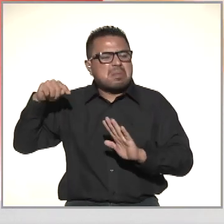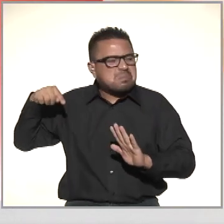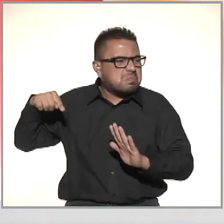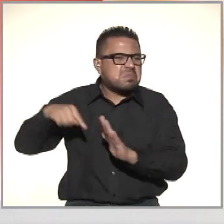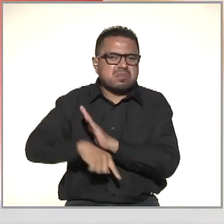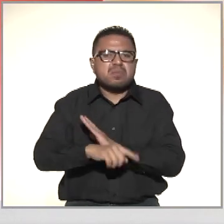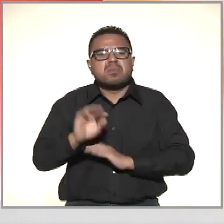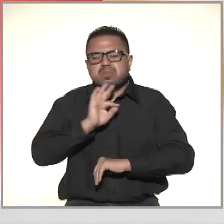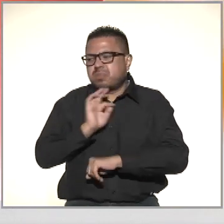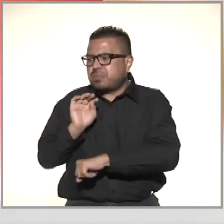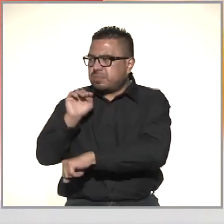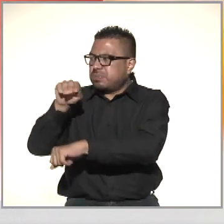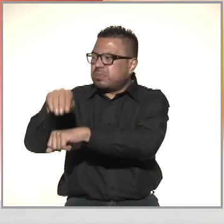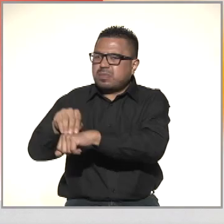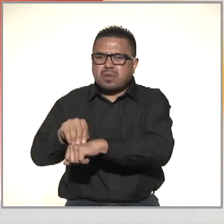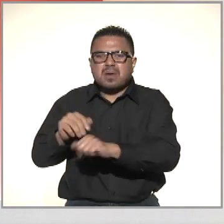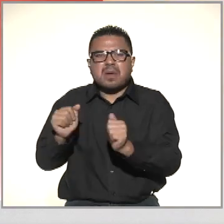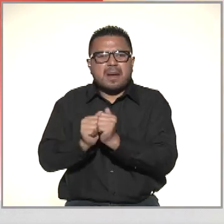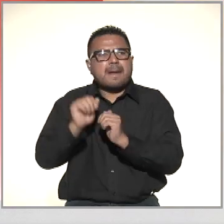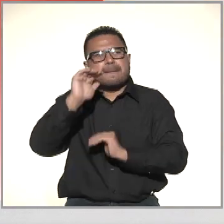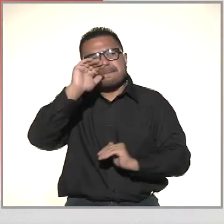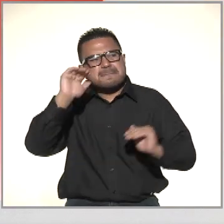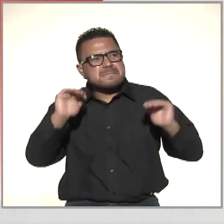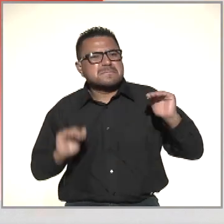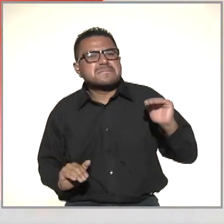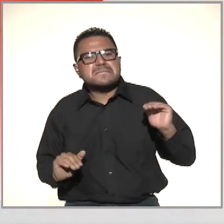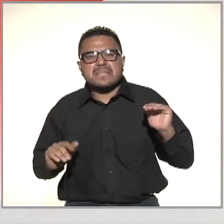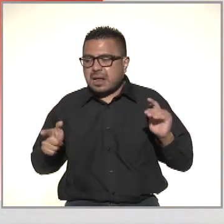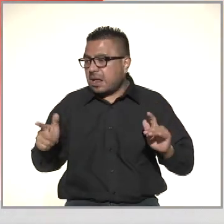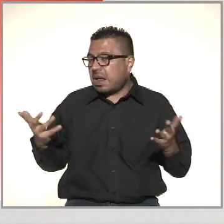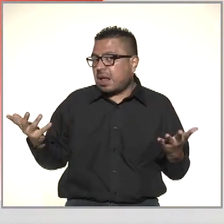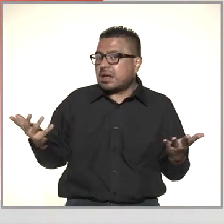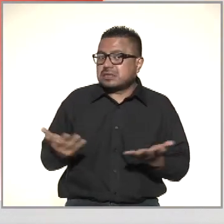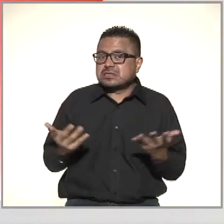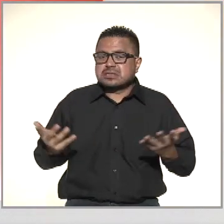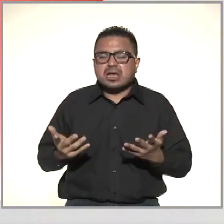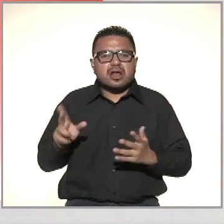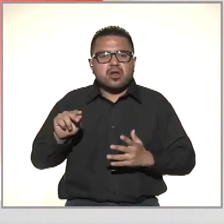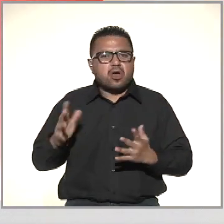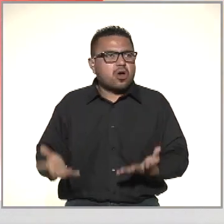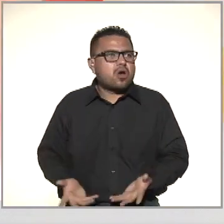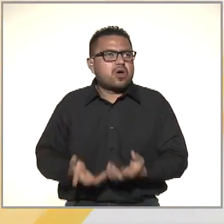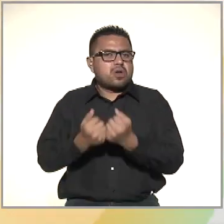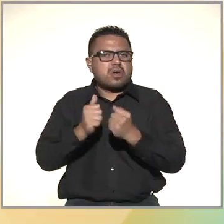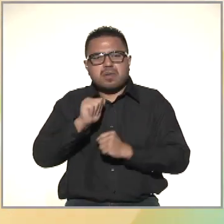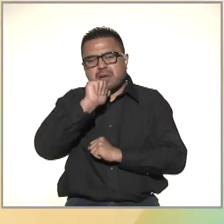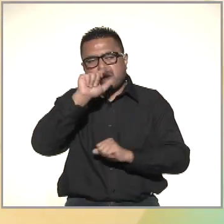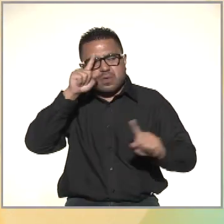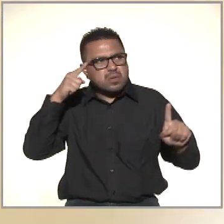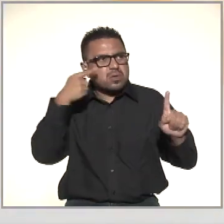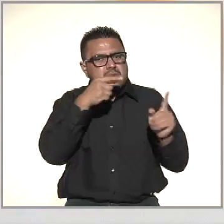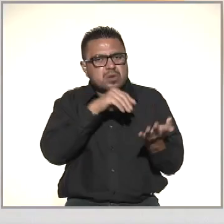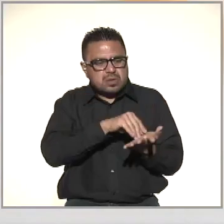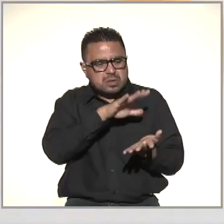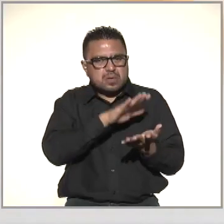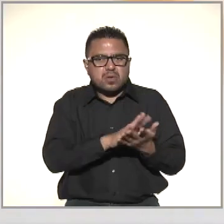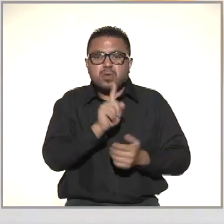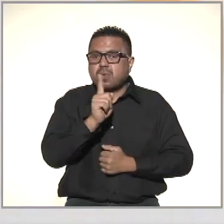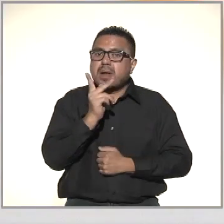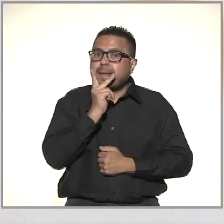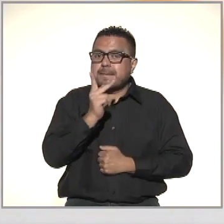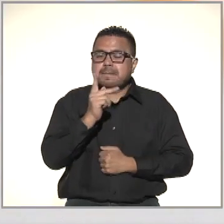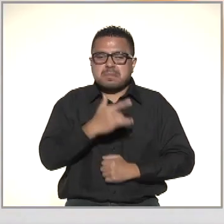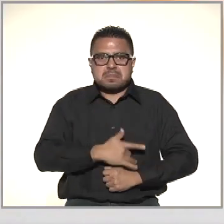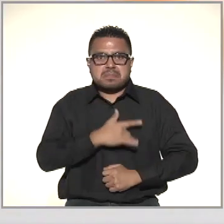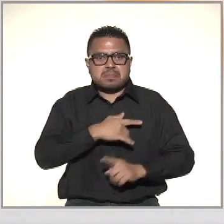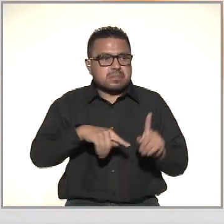Y ponerlo en lo menos y hacer que realmente no logren nada de los objetivos que tienen. Una palabra de